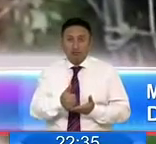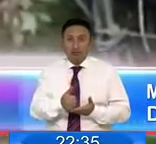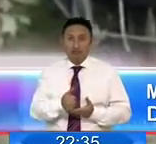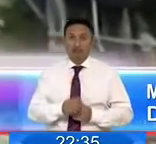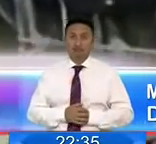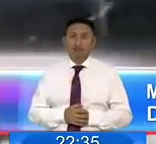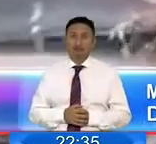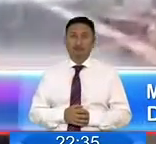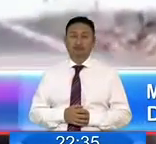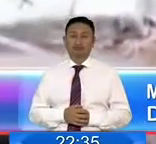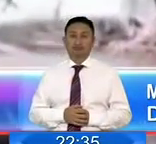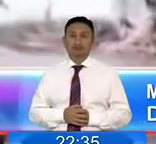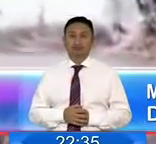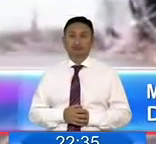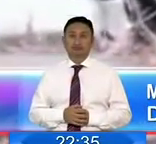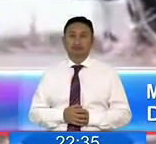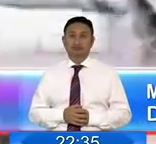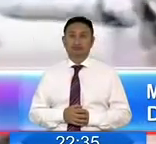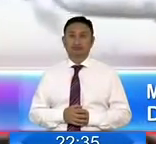vidas.